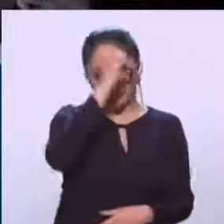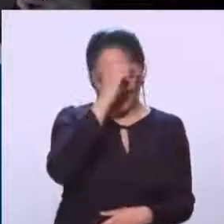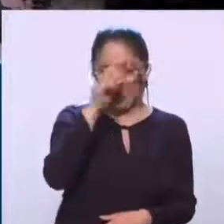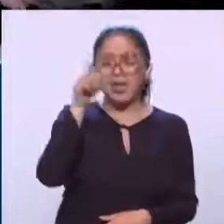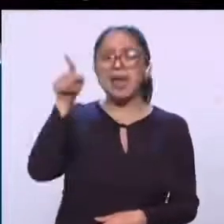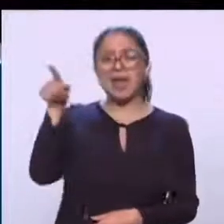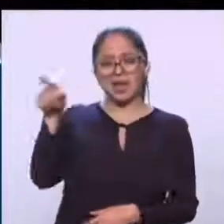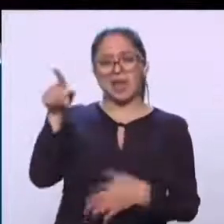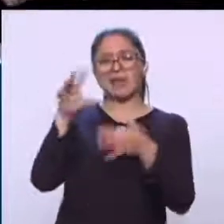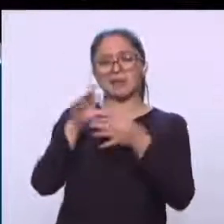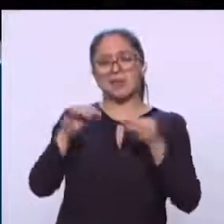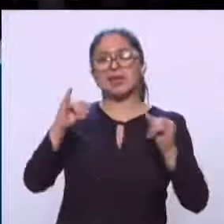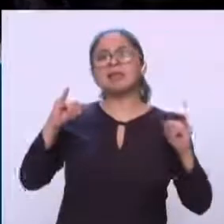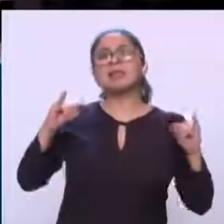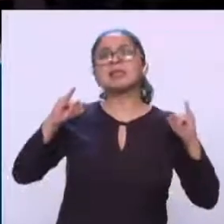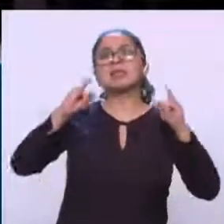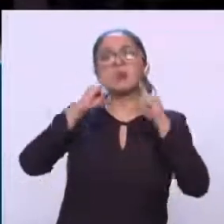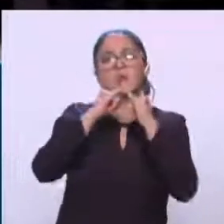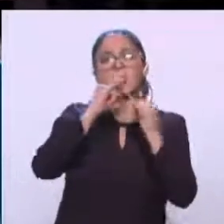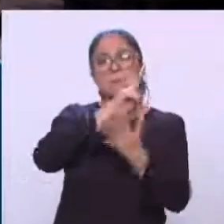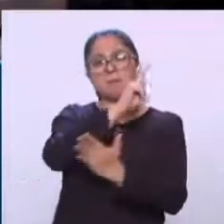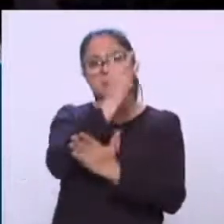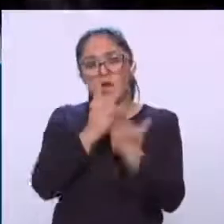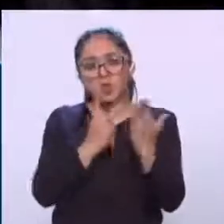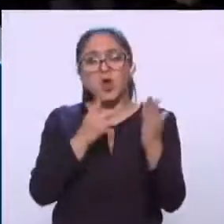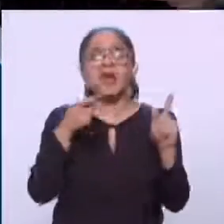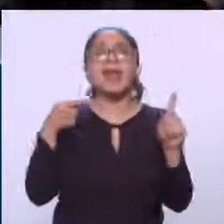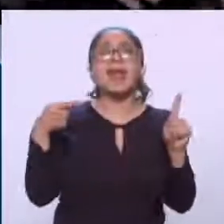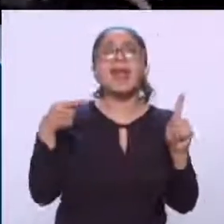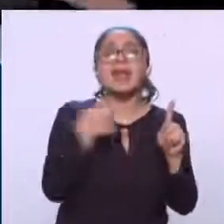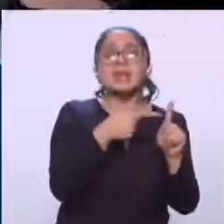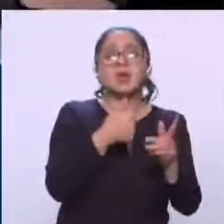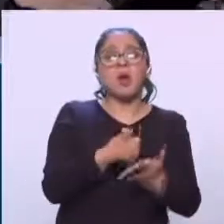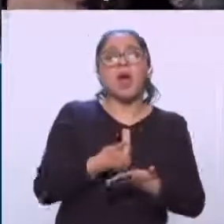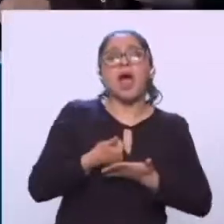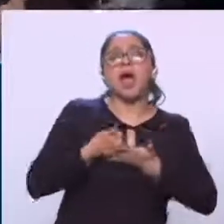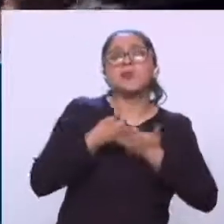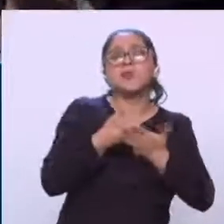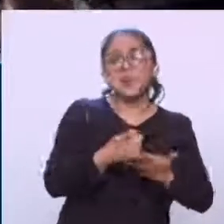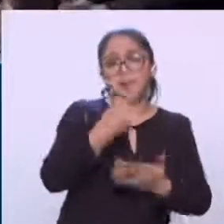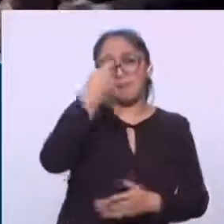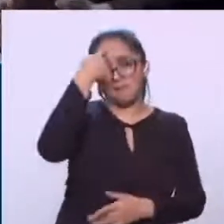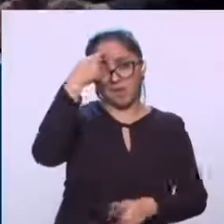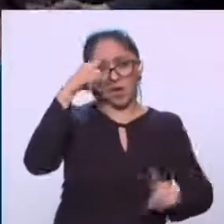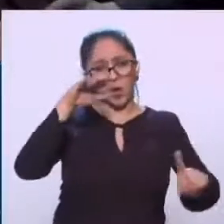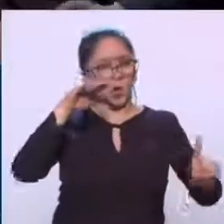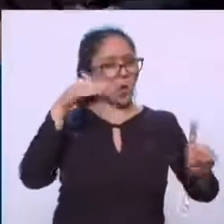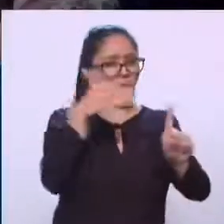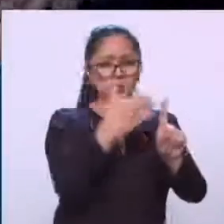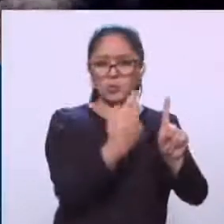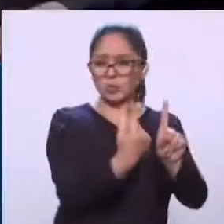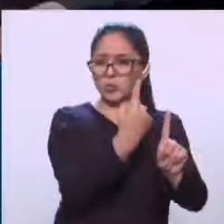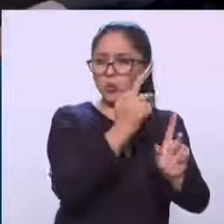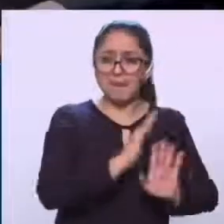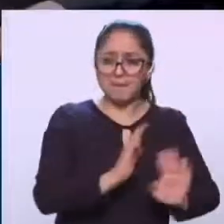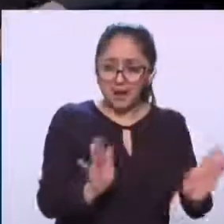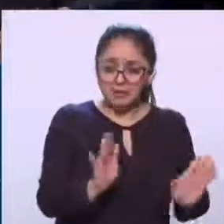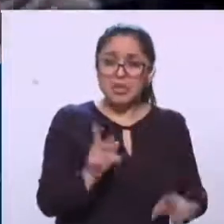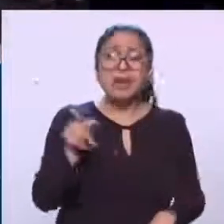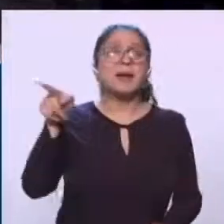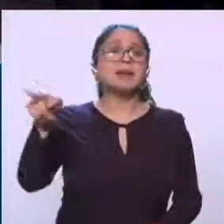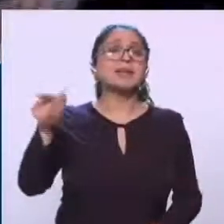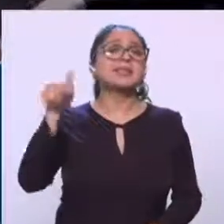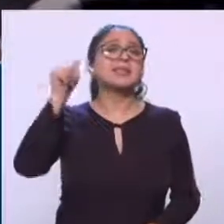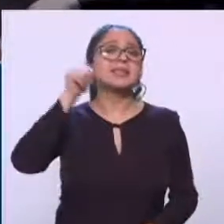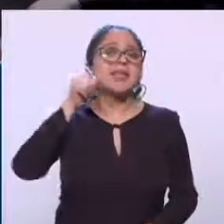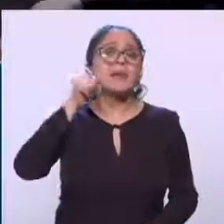institutos de planeación como una herramienta que sirven a un propósito y justo como que lo que pone por